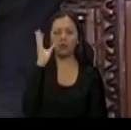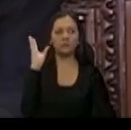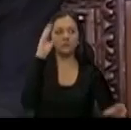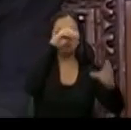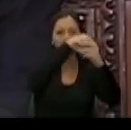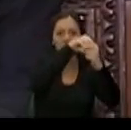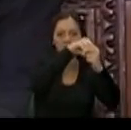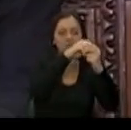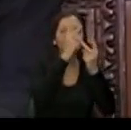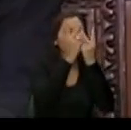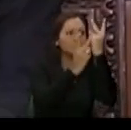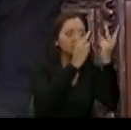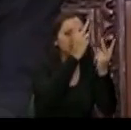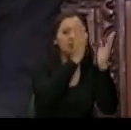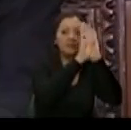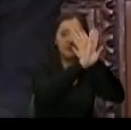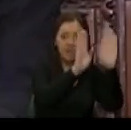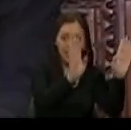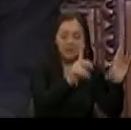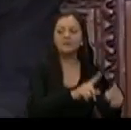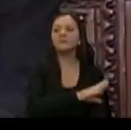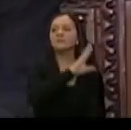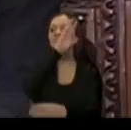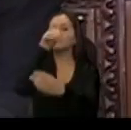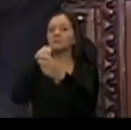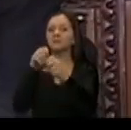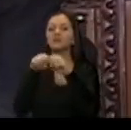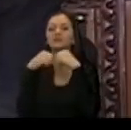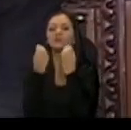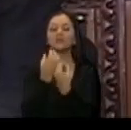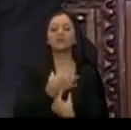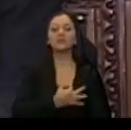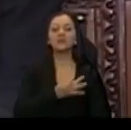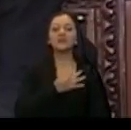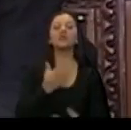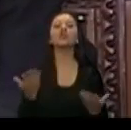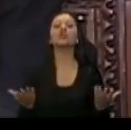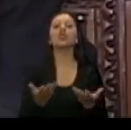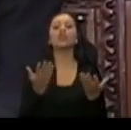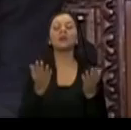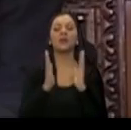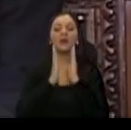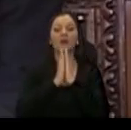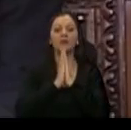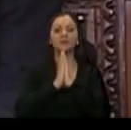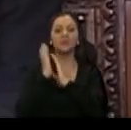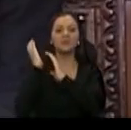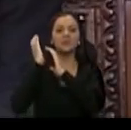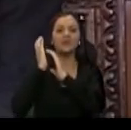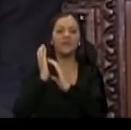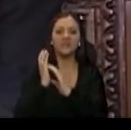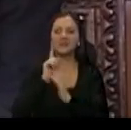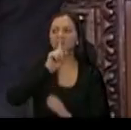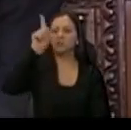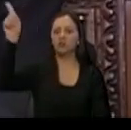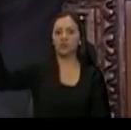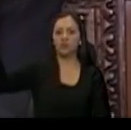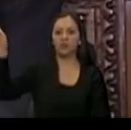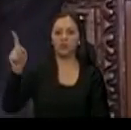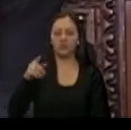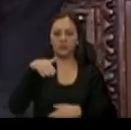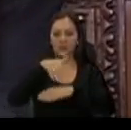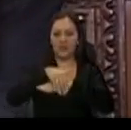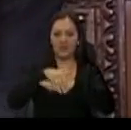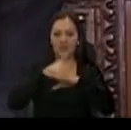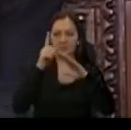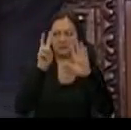18 horas otra con la sociedad civil en la Iglesia de San Francisco. En estos dos actos, el